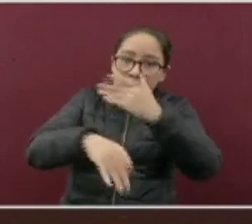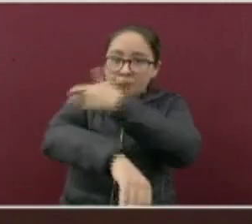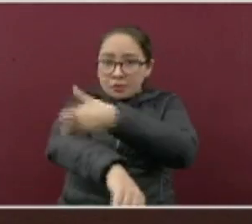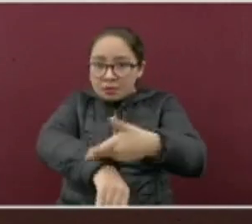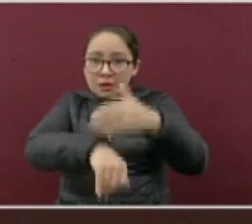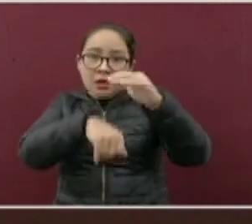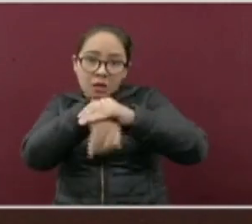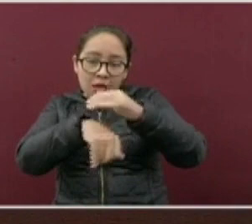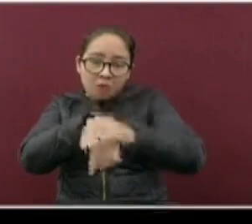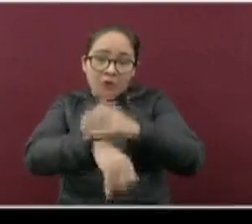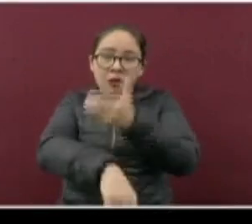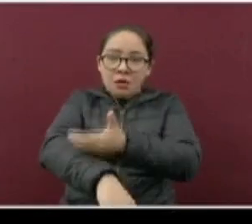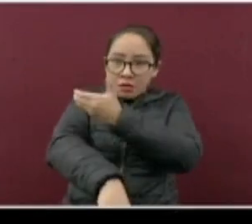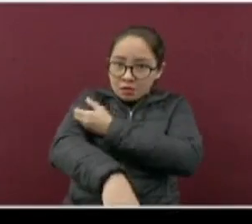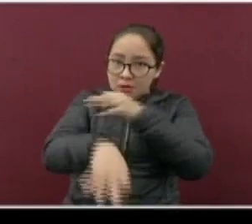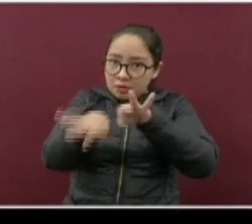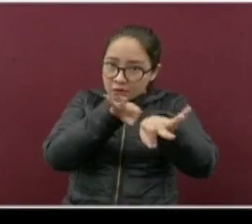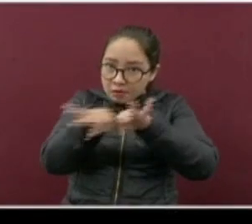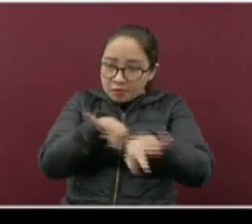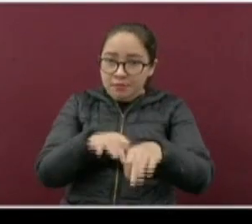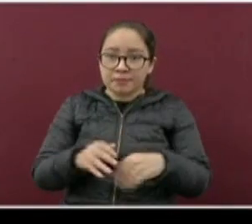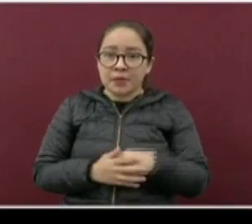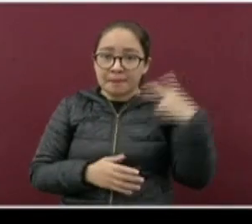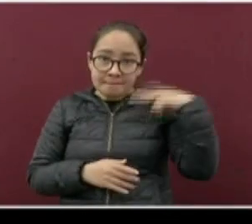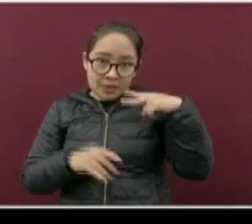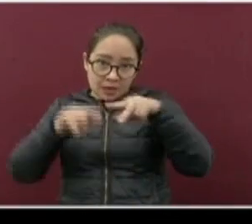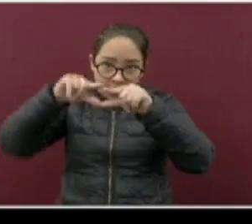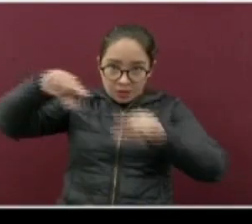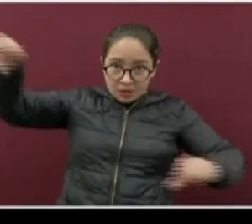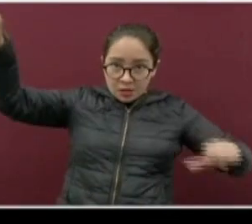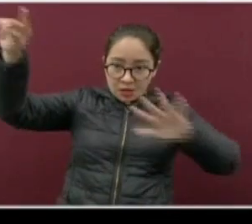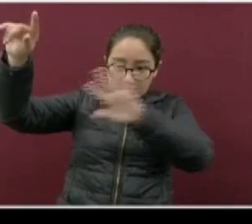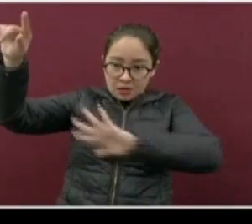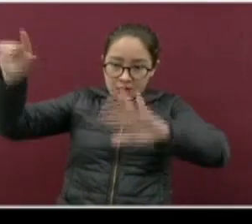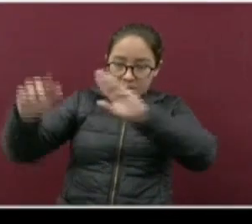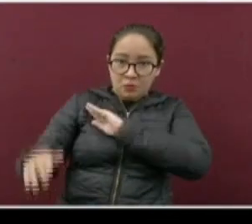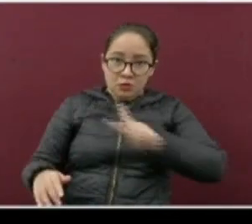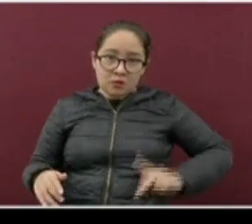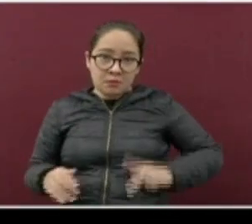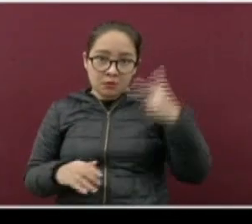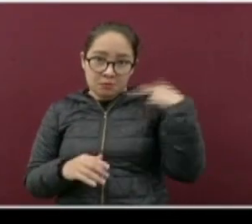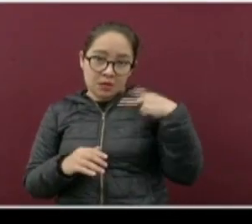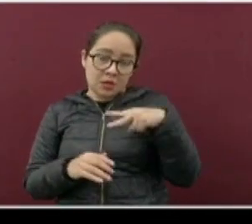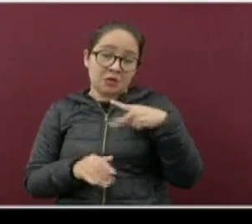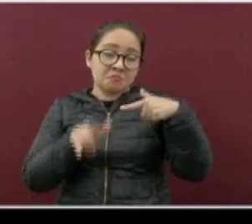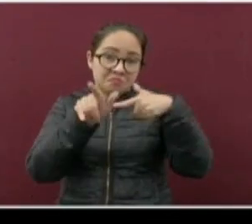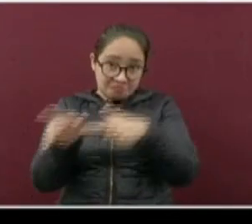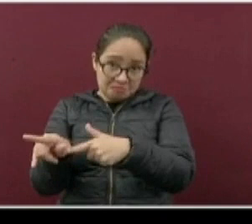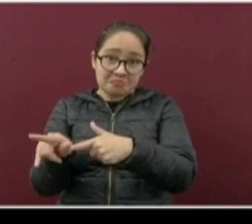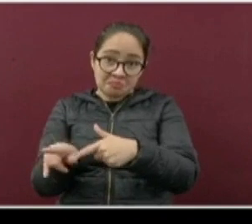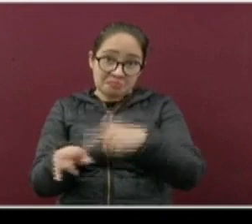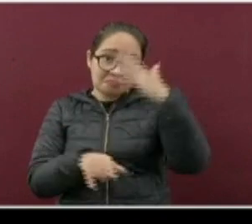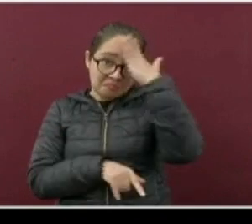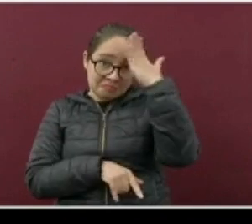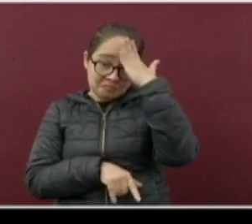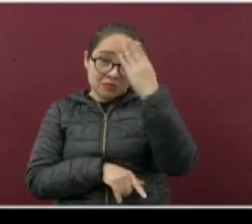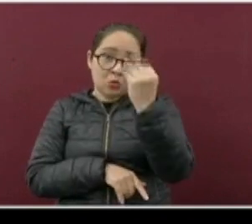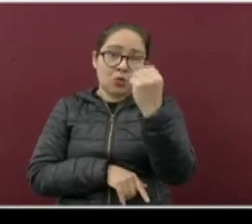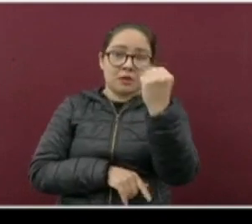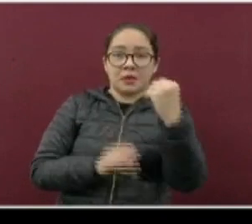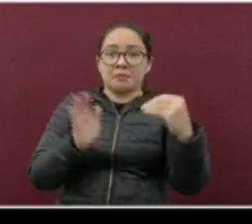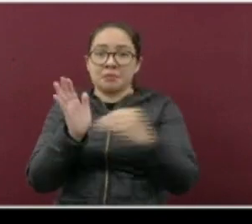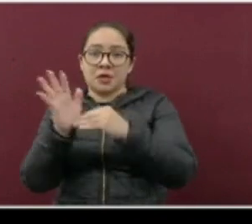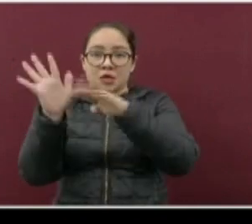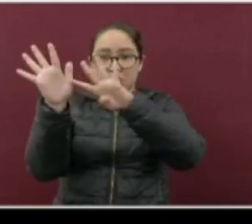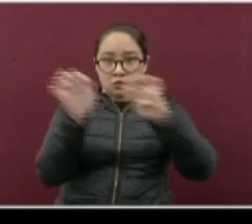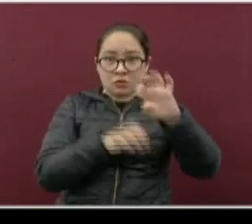y compañeros de trabajo. Veracruz, hacia el centro, continúa activo. Acumula 9.960